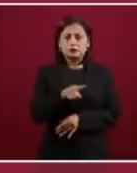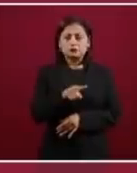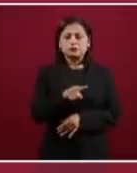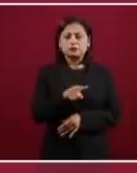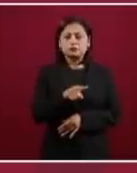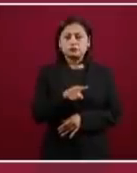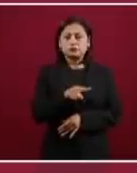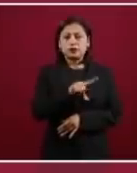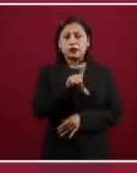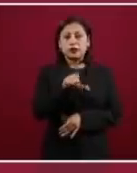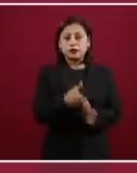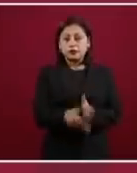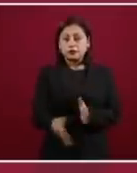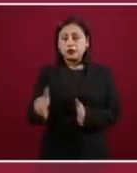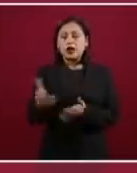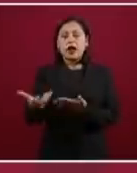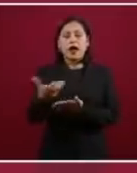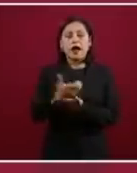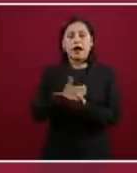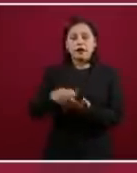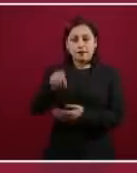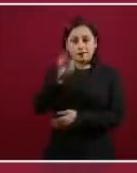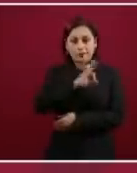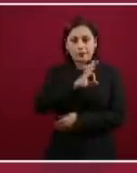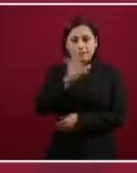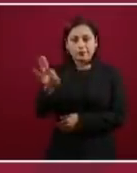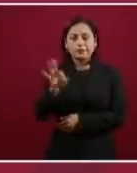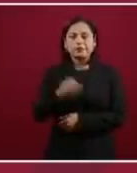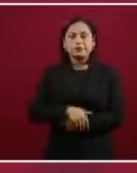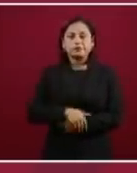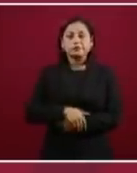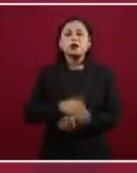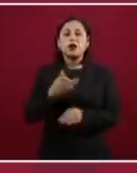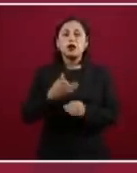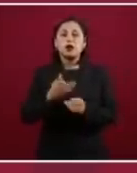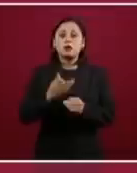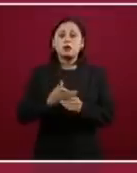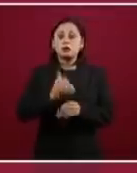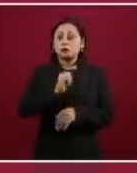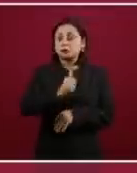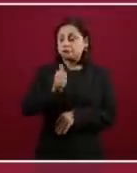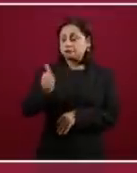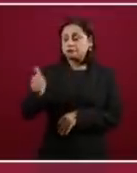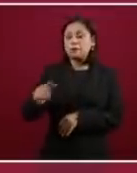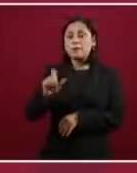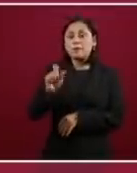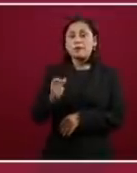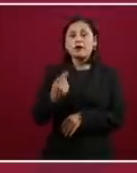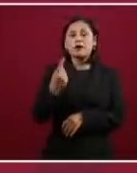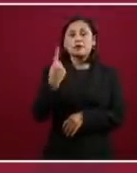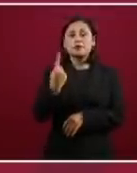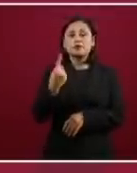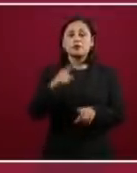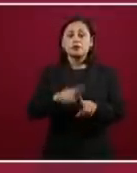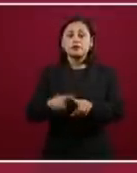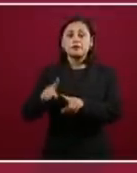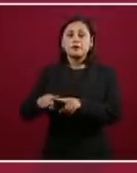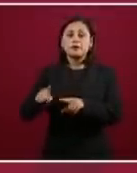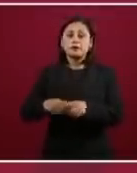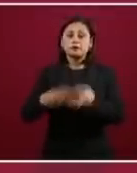Y por eso 21 campos petroleros en exploración y producción.